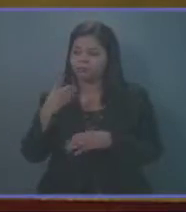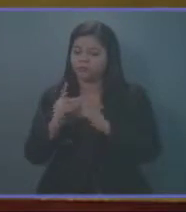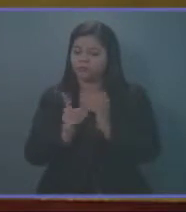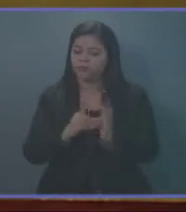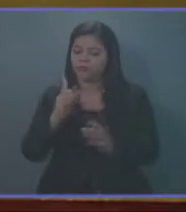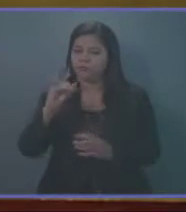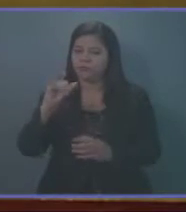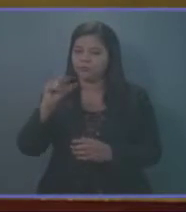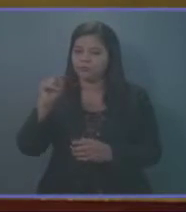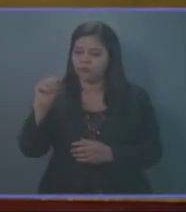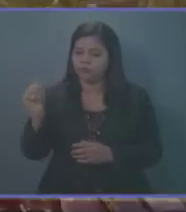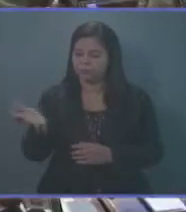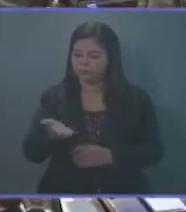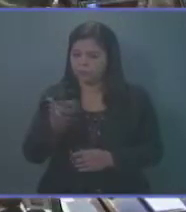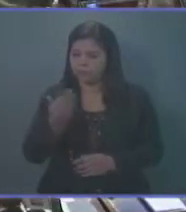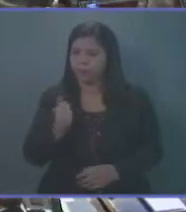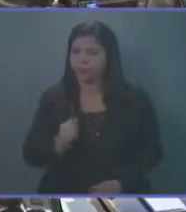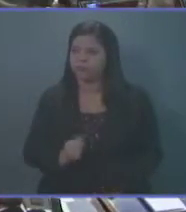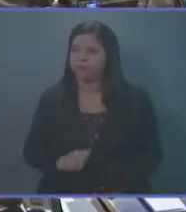bien a argueta